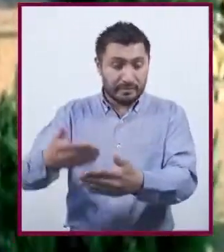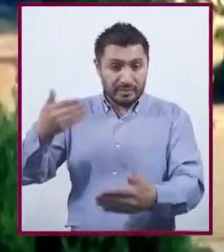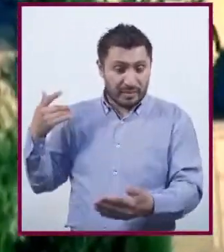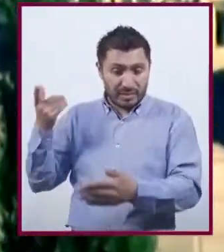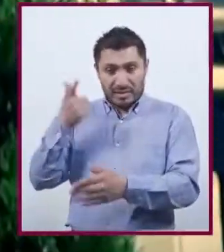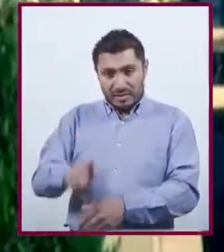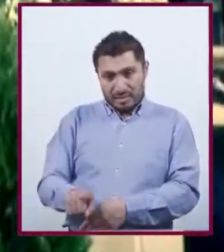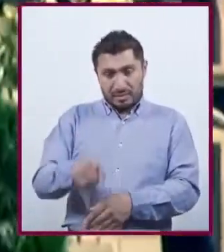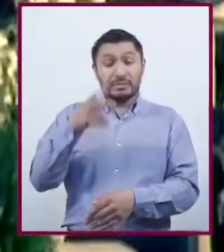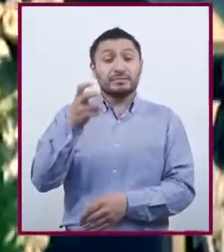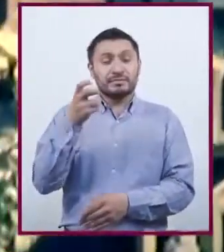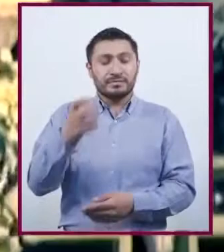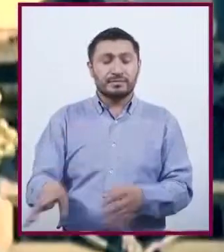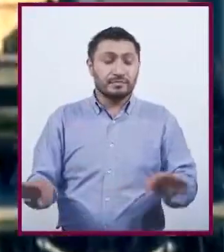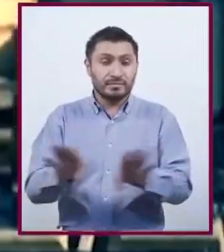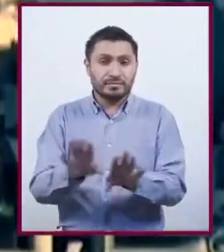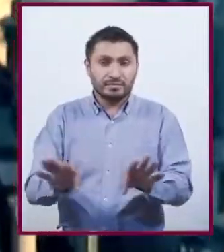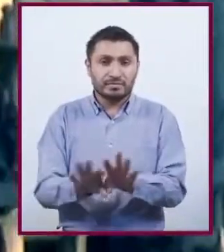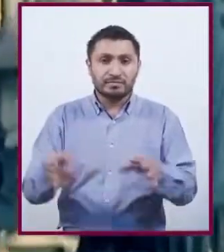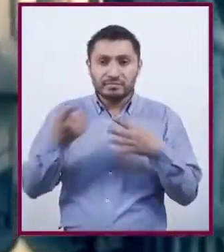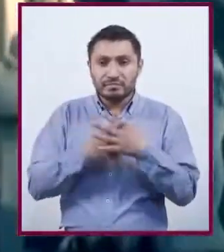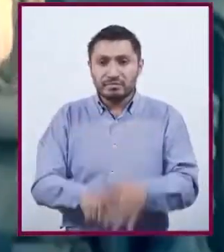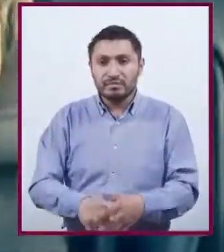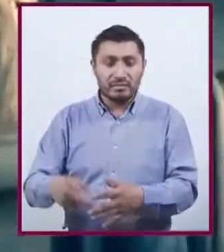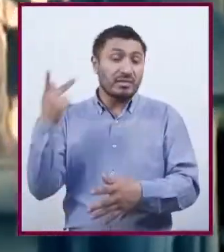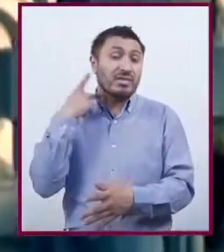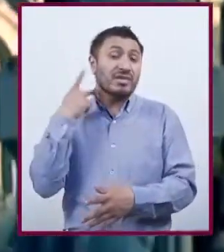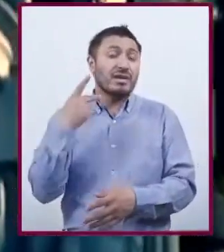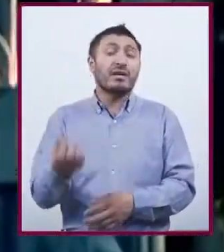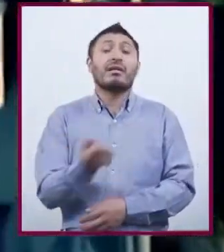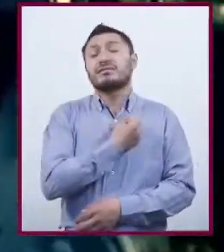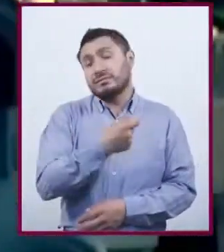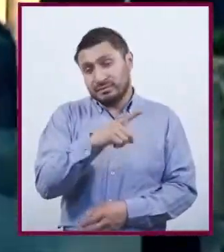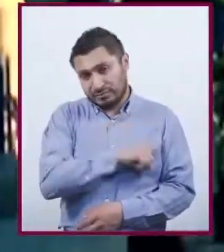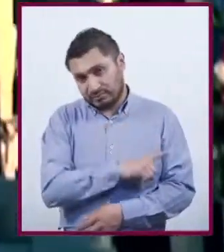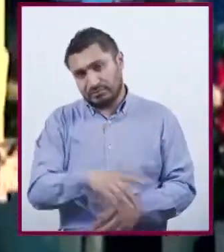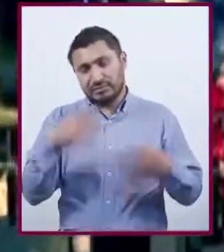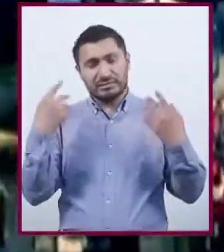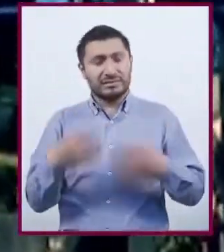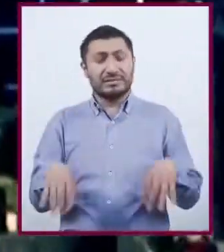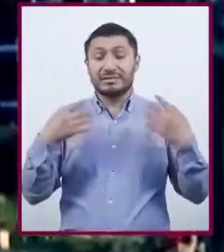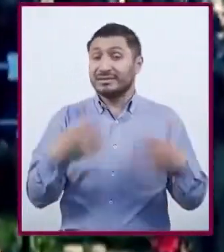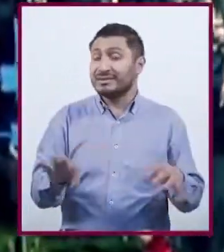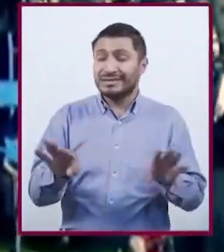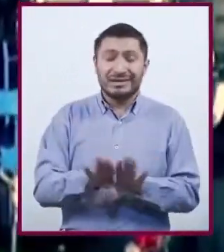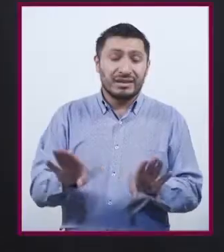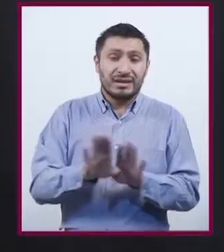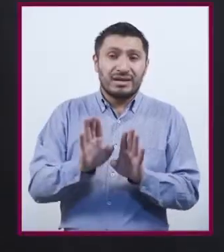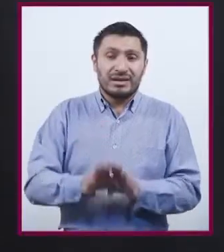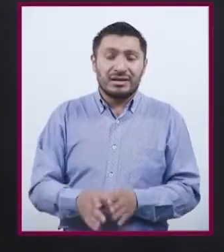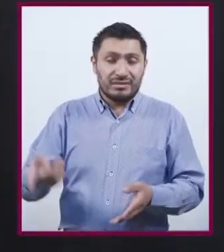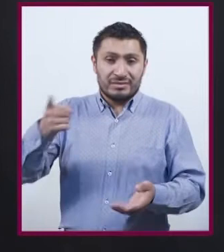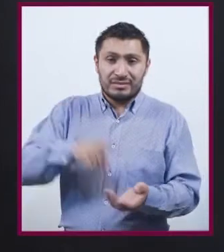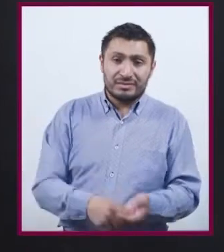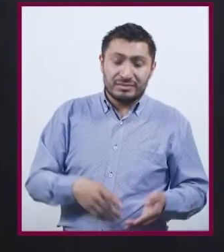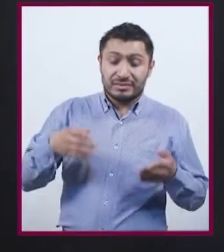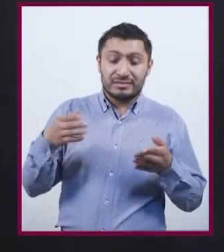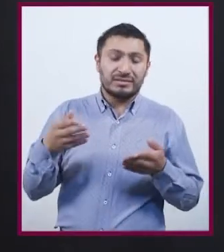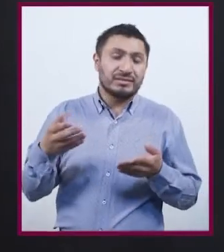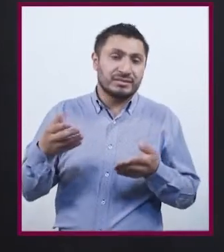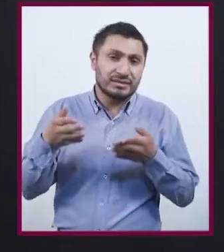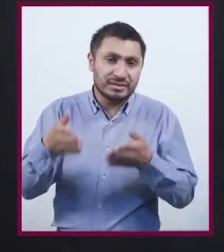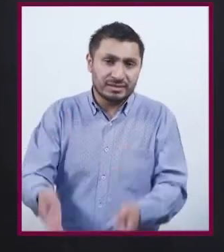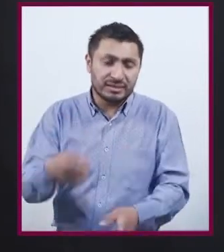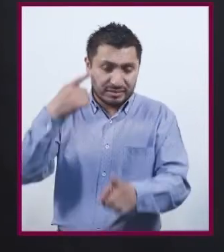esto marcó el surgimiento de una política sanitaria que incidía en las prácticas funerarias. En Mérida, capital